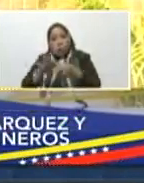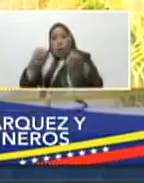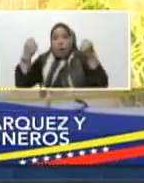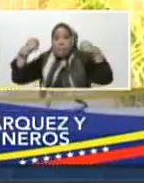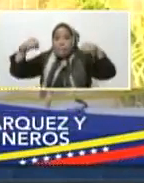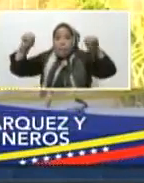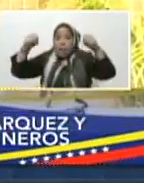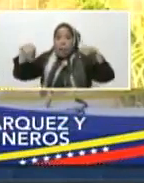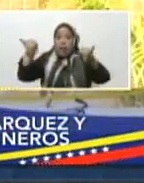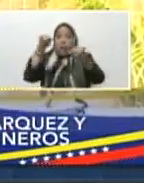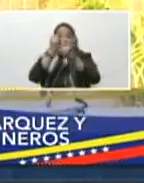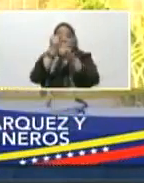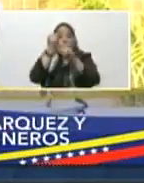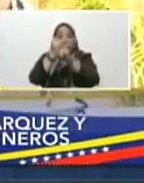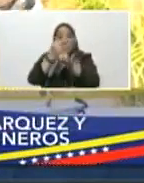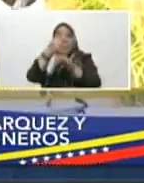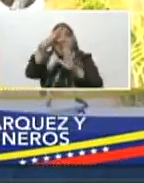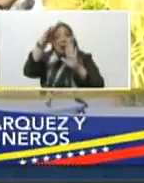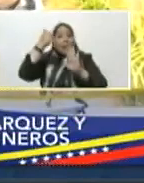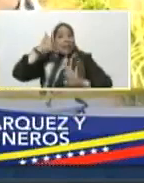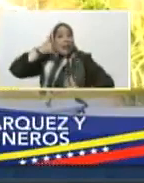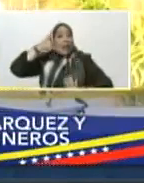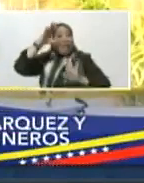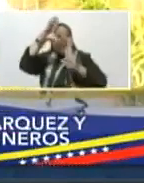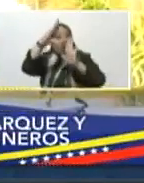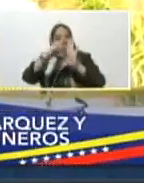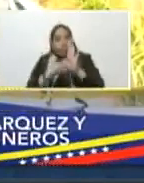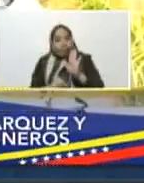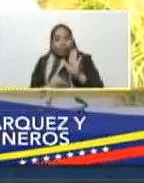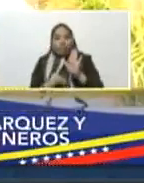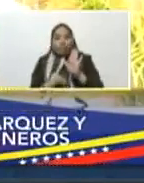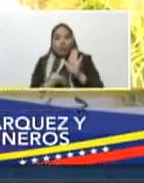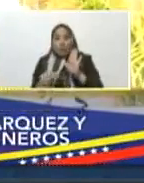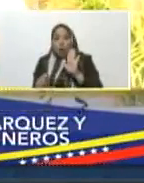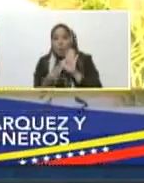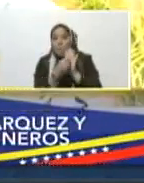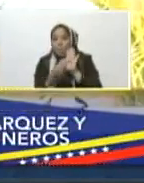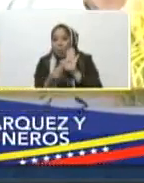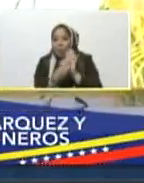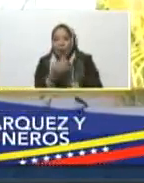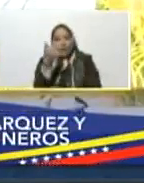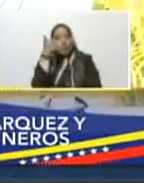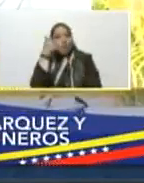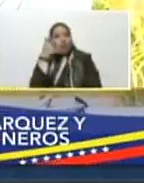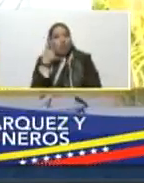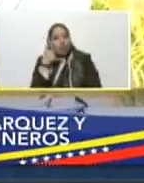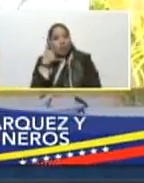aplicación VenApp, bájenla, póngalo en su teléfono, póngalo en su tableta,